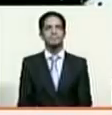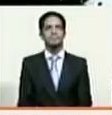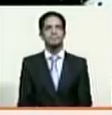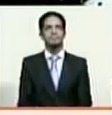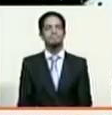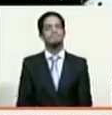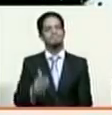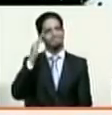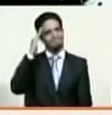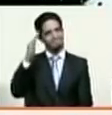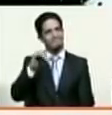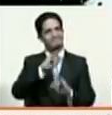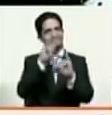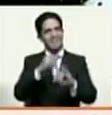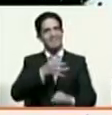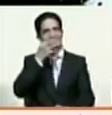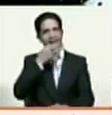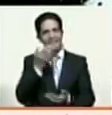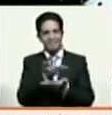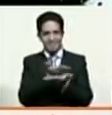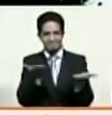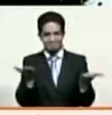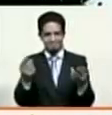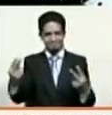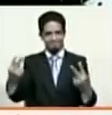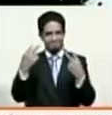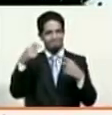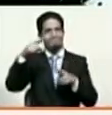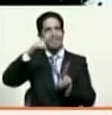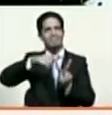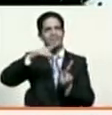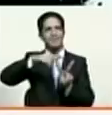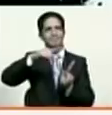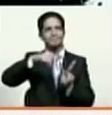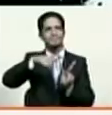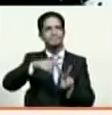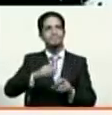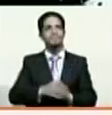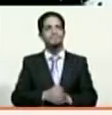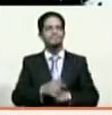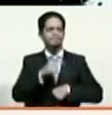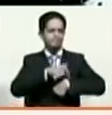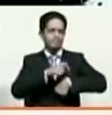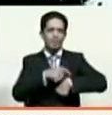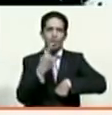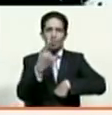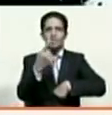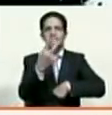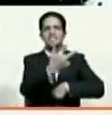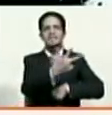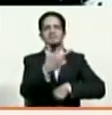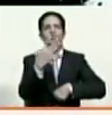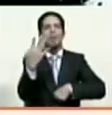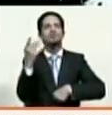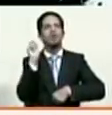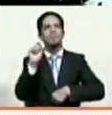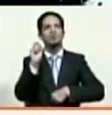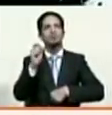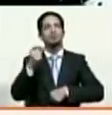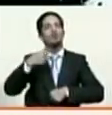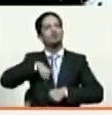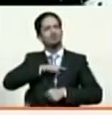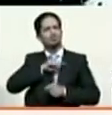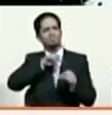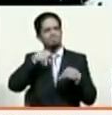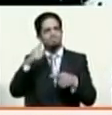Hola Barry, feliz tarde para ti y para todas las personas que sintonizan a esta hora venezolana de televisión. Cuando es la 1:34 de la tarde, nosotros nos encontramos